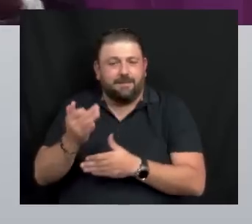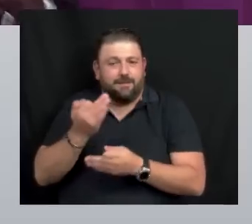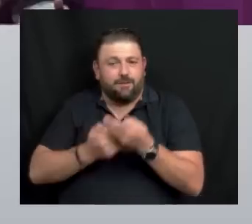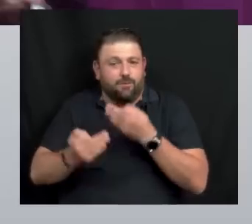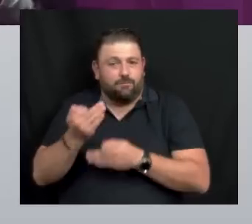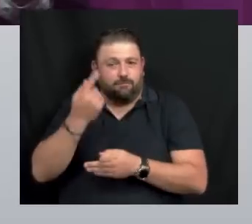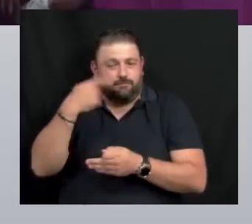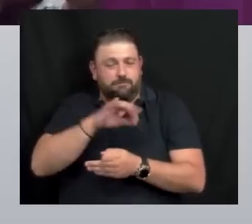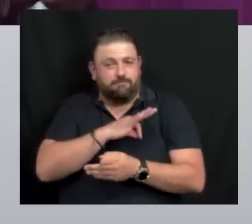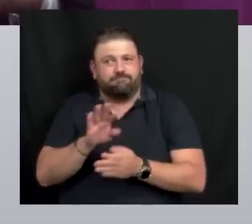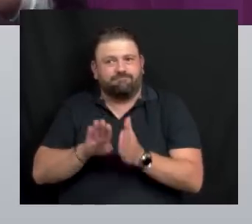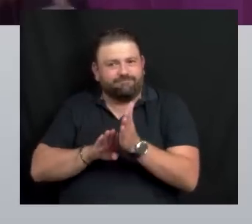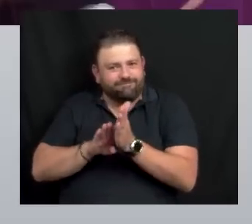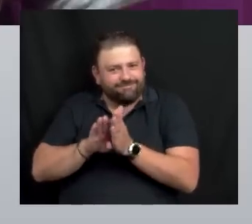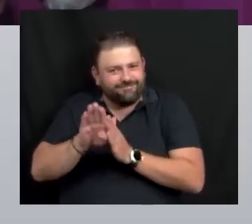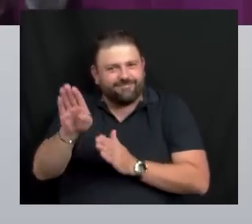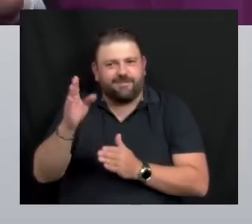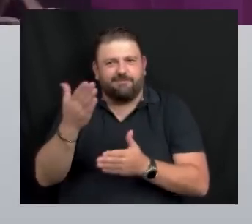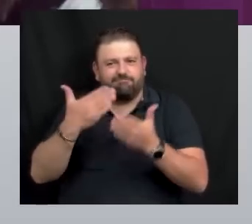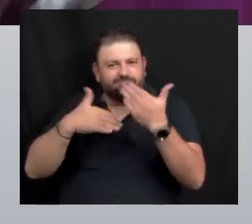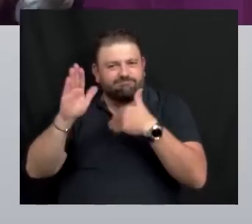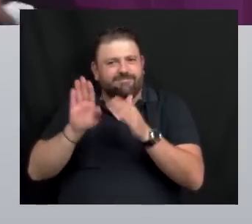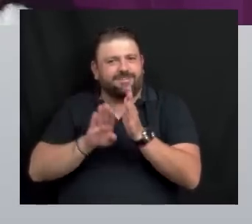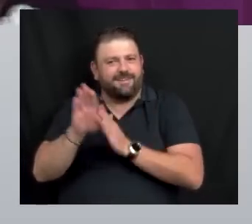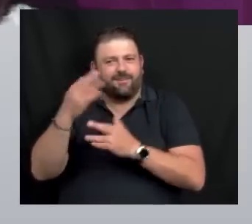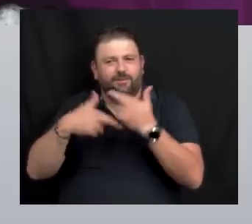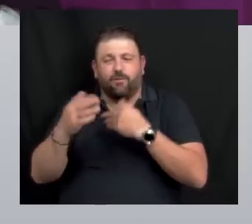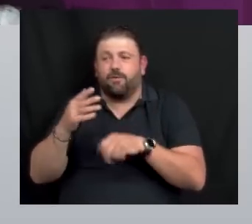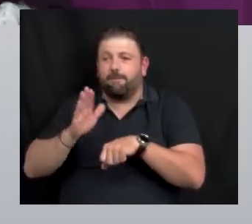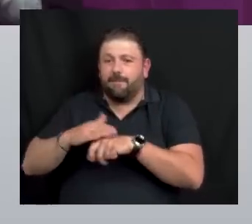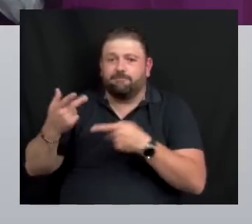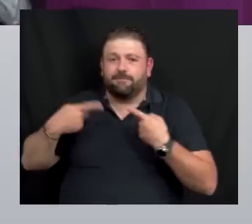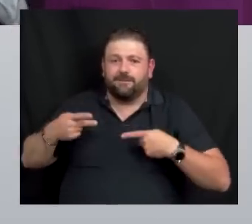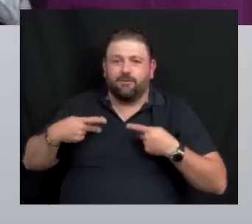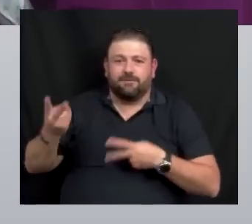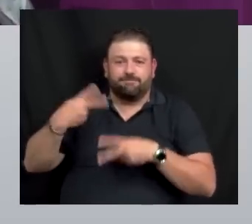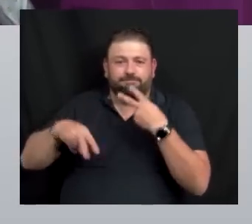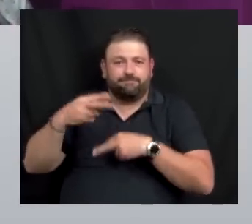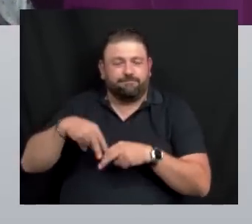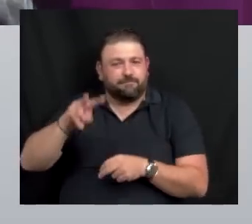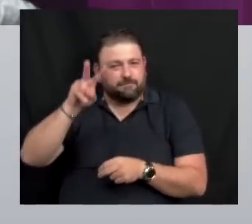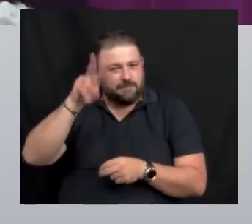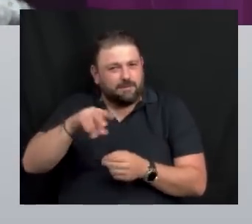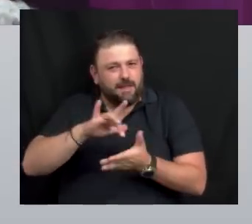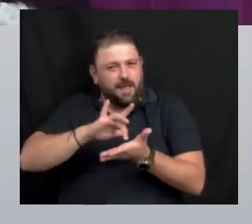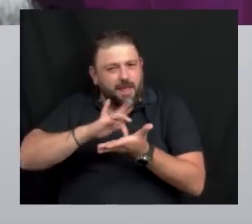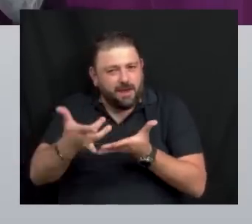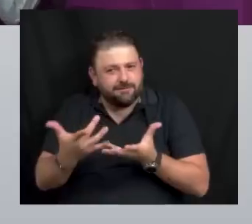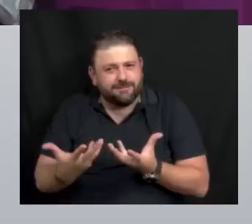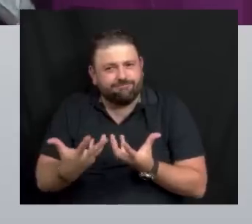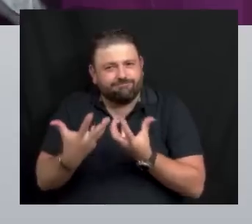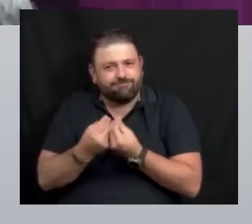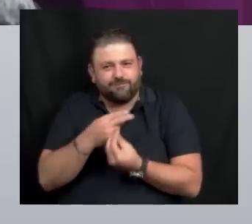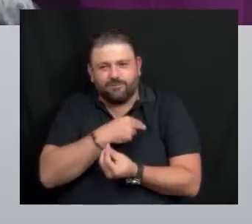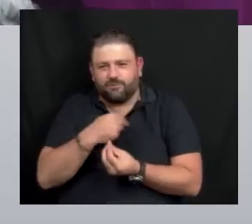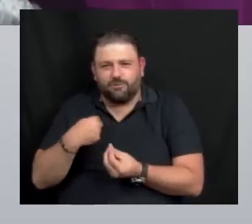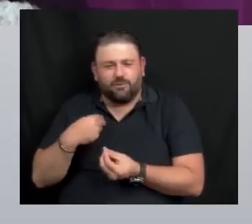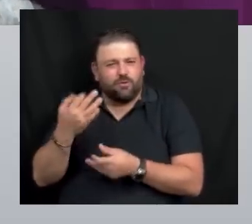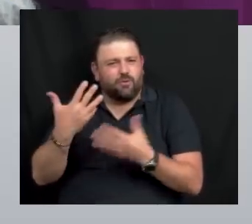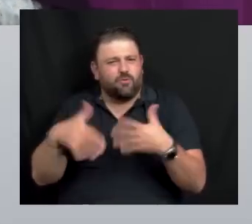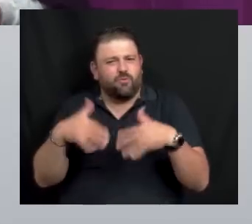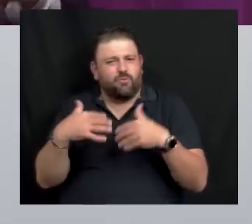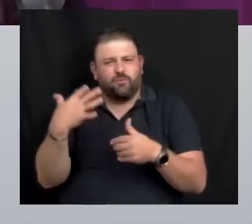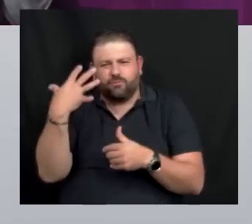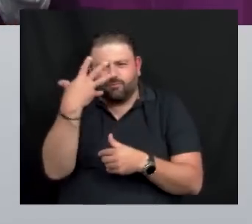avalancha de sucesos, de abundancia, de más personas que van llegando. Y pues bueno, en verdad, muchas gracias por haber estado con nosotros. Me encantó todo